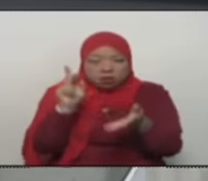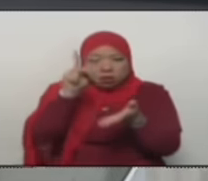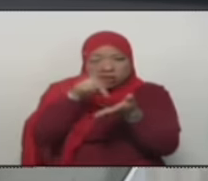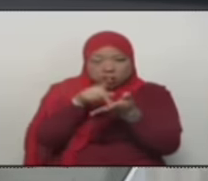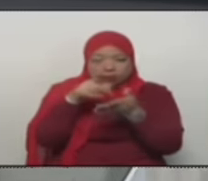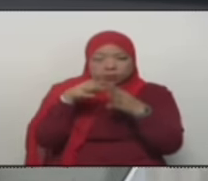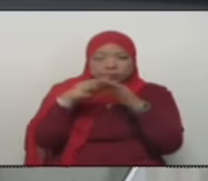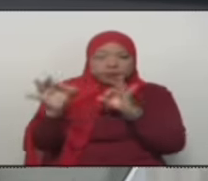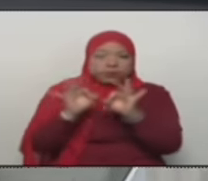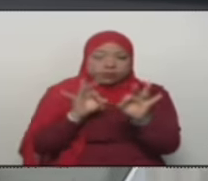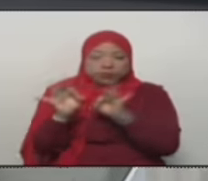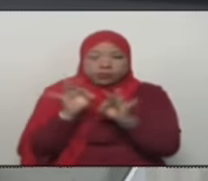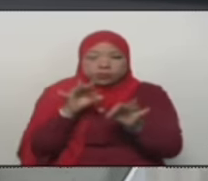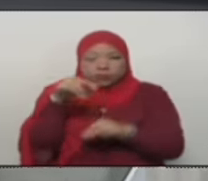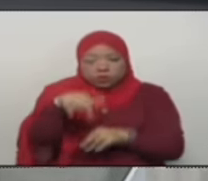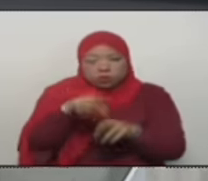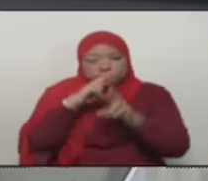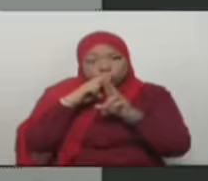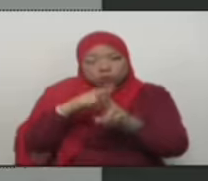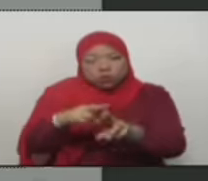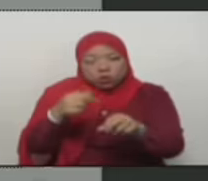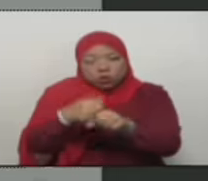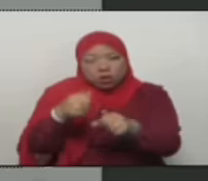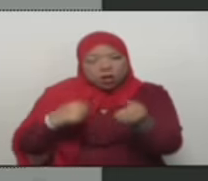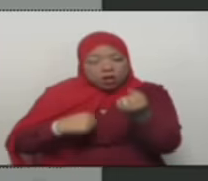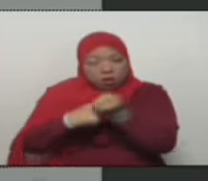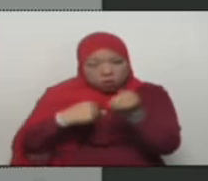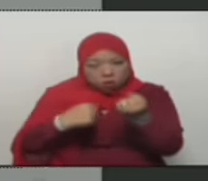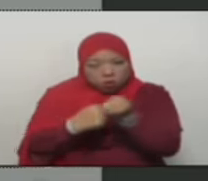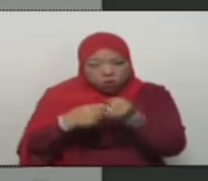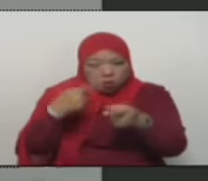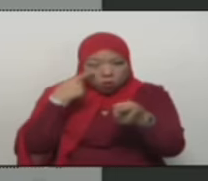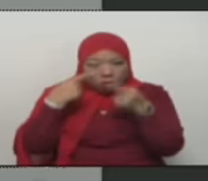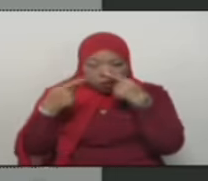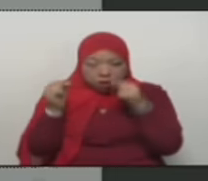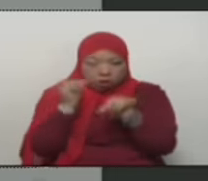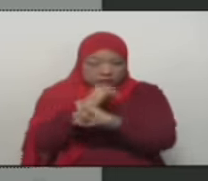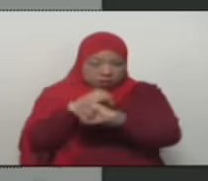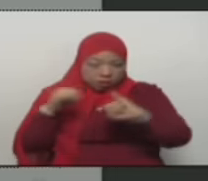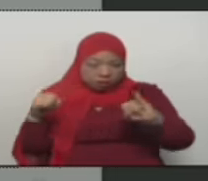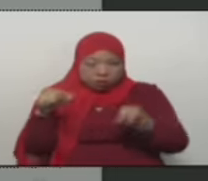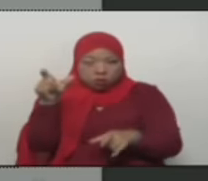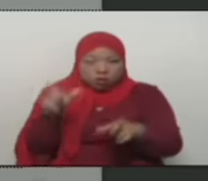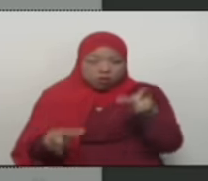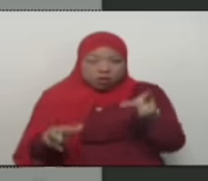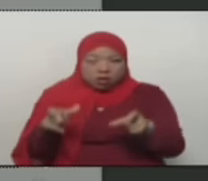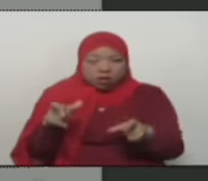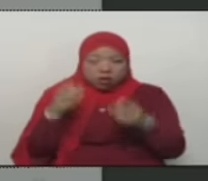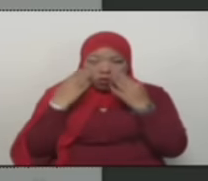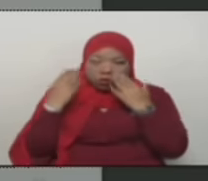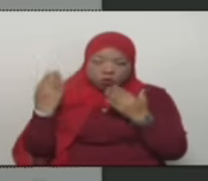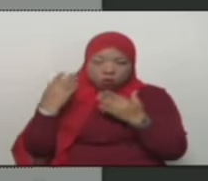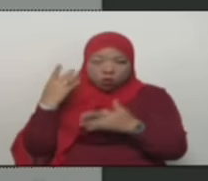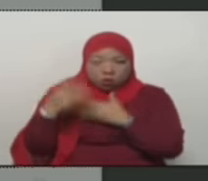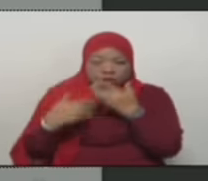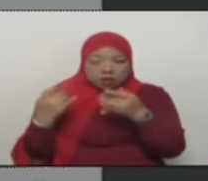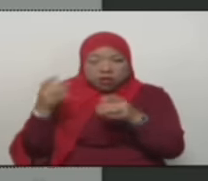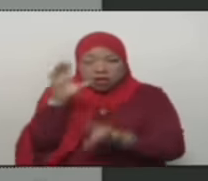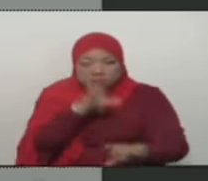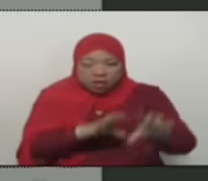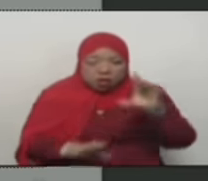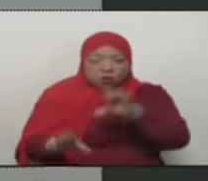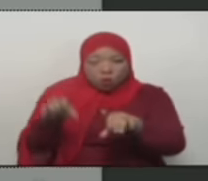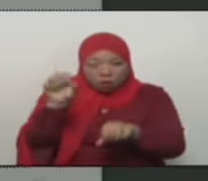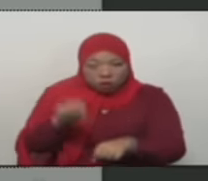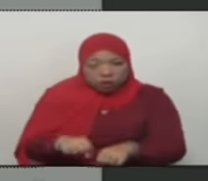esto, y dice, esos resultados yo los apoyo porque observadores independientes, es decir, Alta Vista, probó científicamente